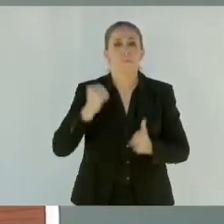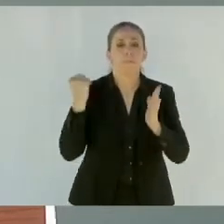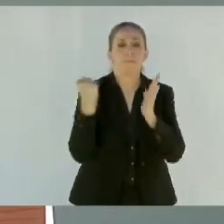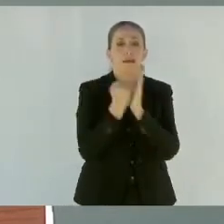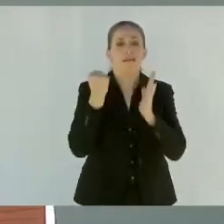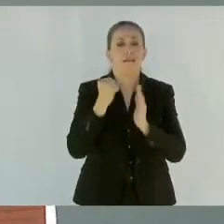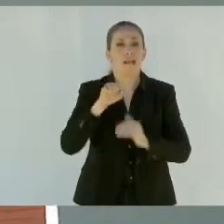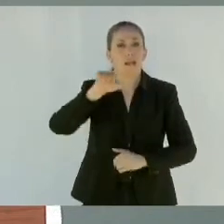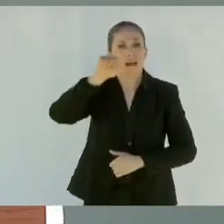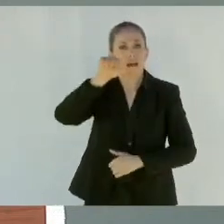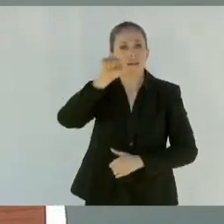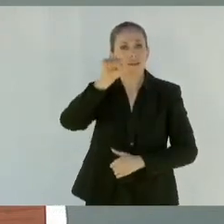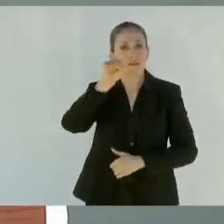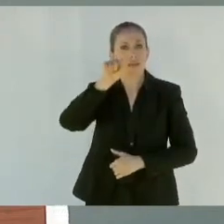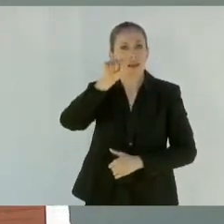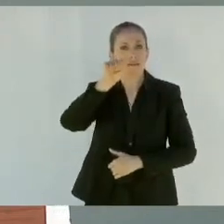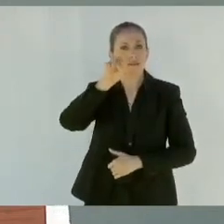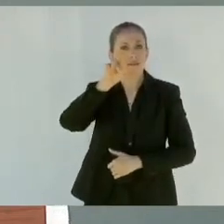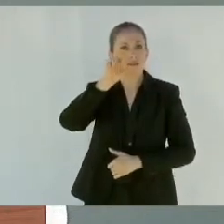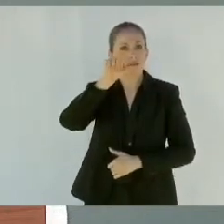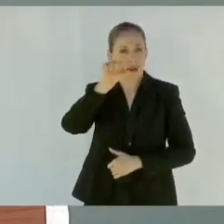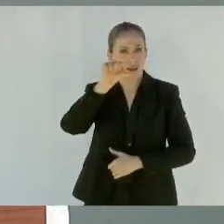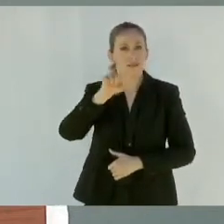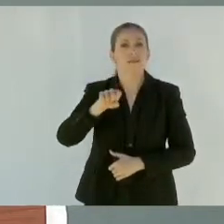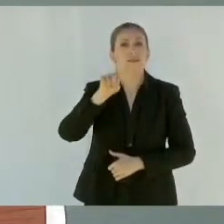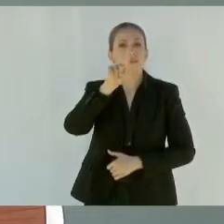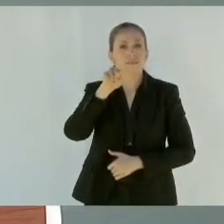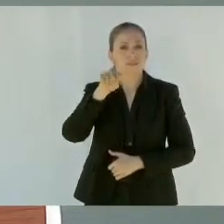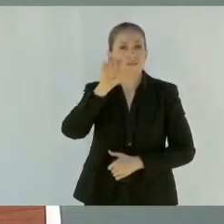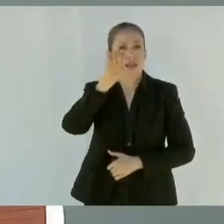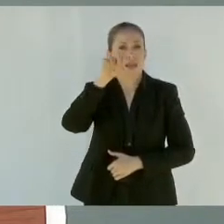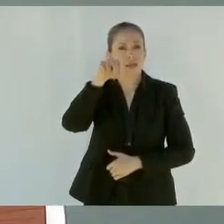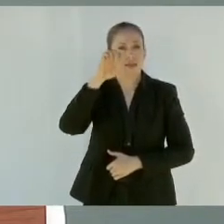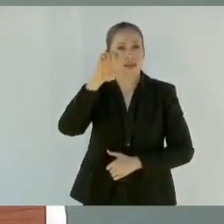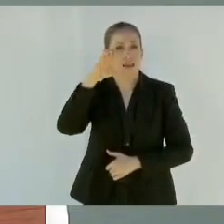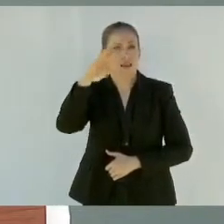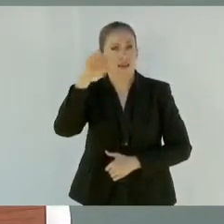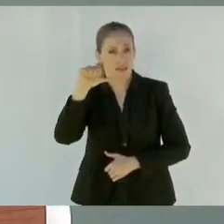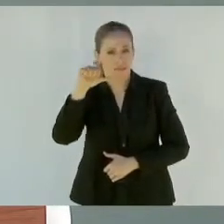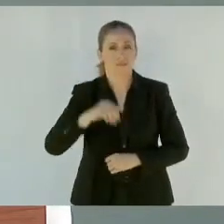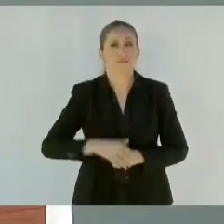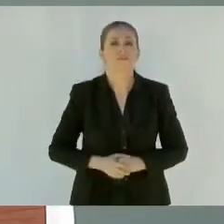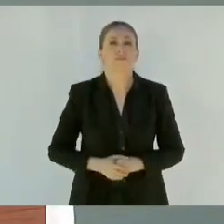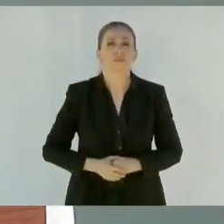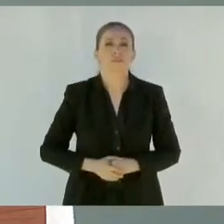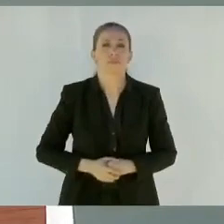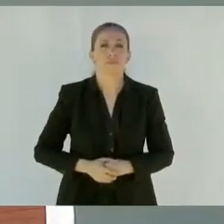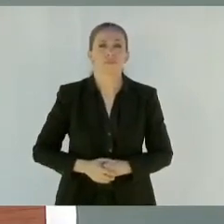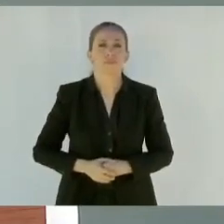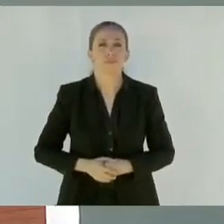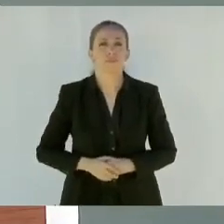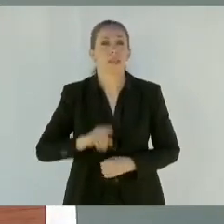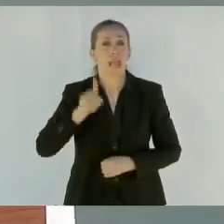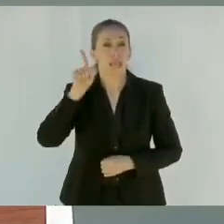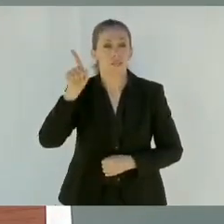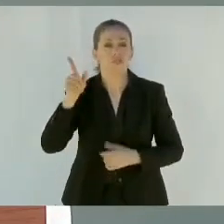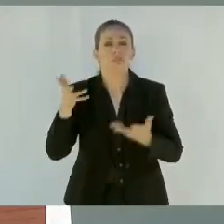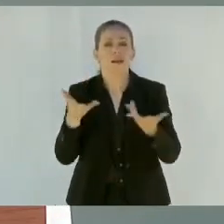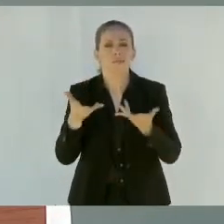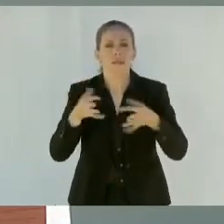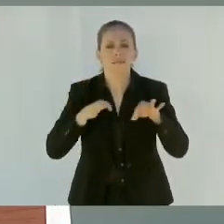AstraZeneca, otra farmacéutica, que van ellos a envasar la vacuna en